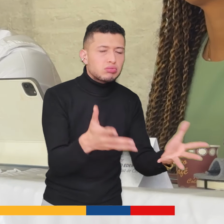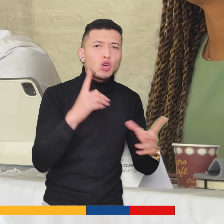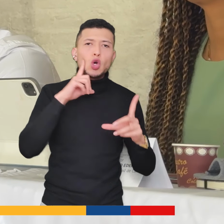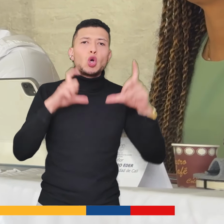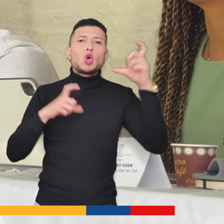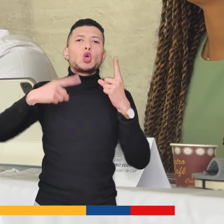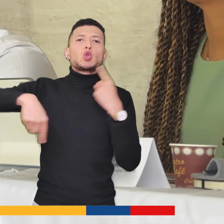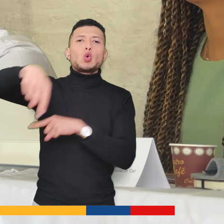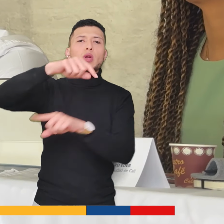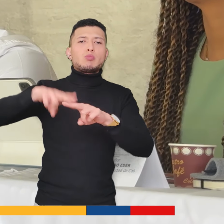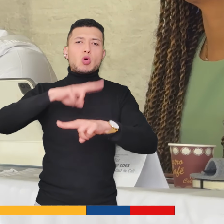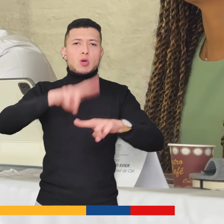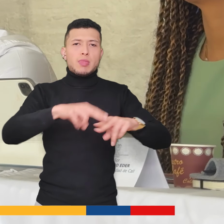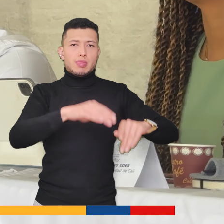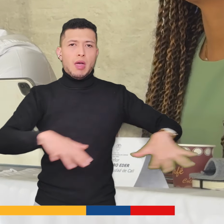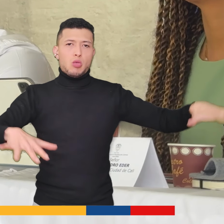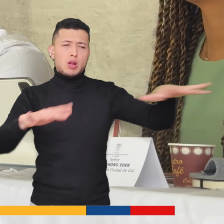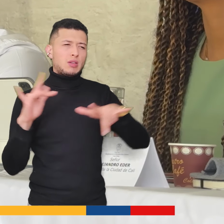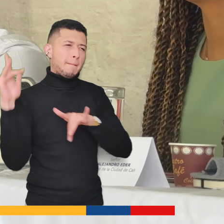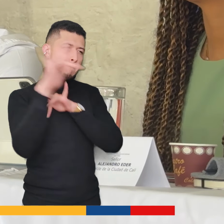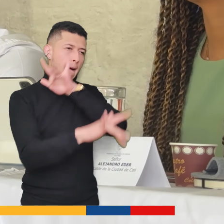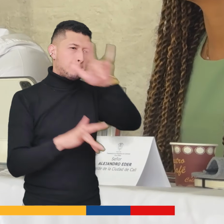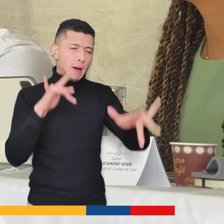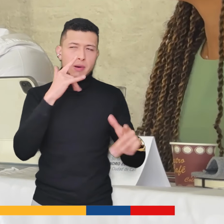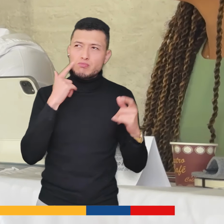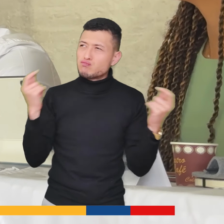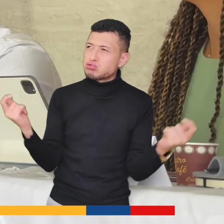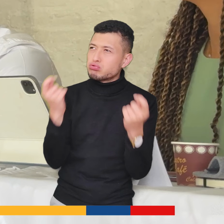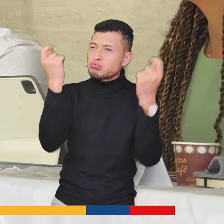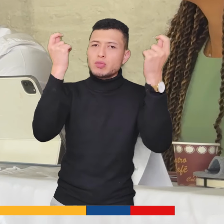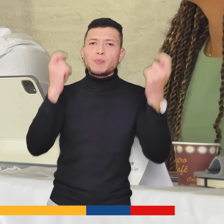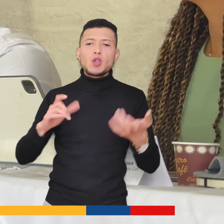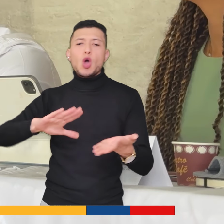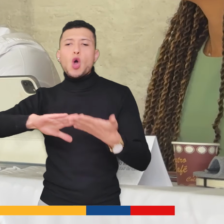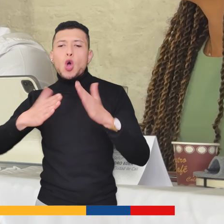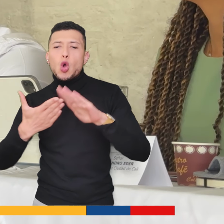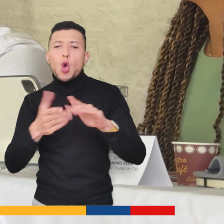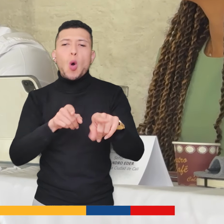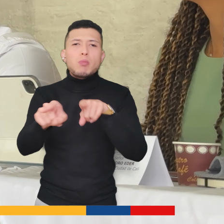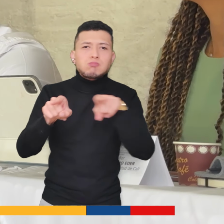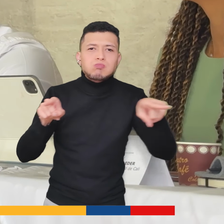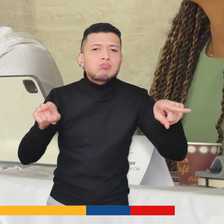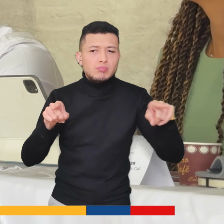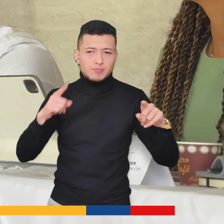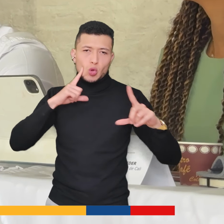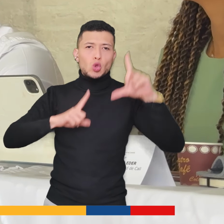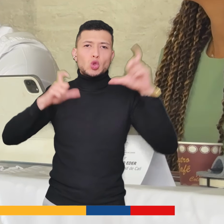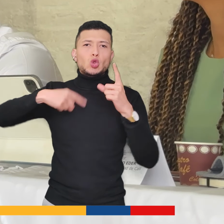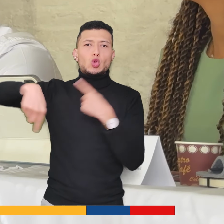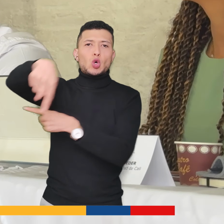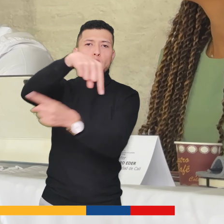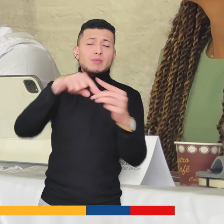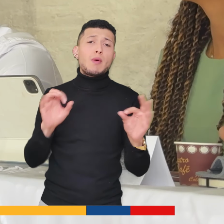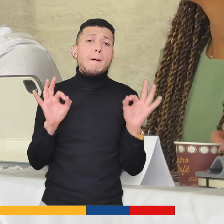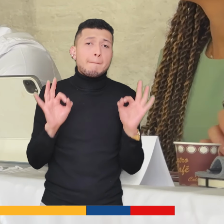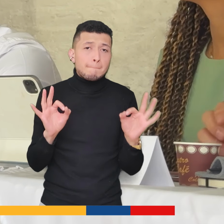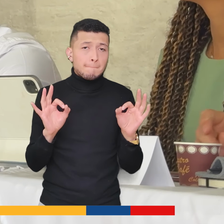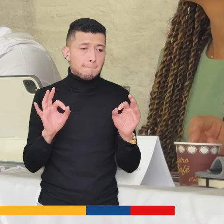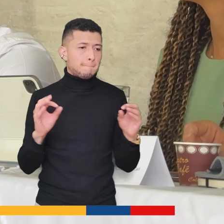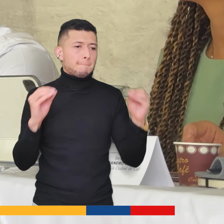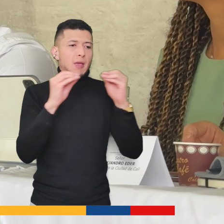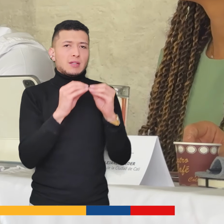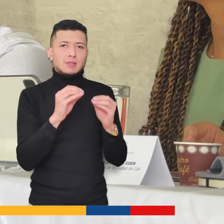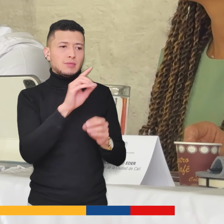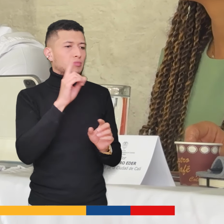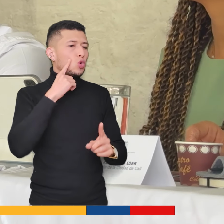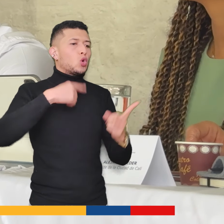de naturaleza, el turismo comunitario, el turismo a partir del cuidado de